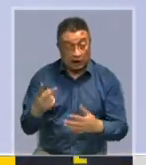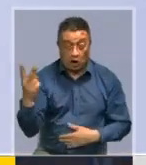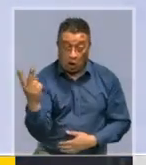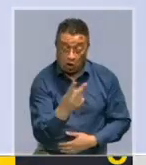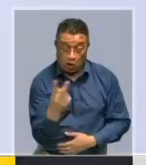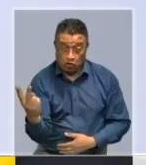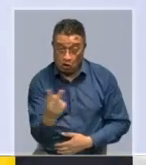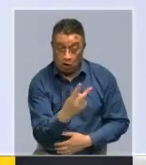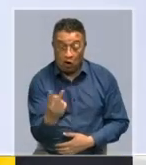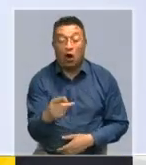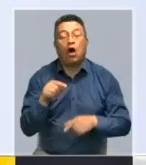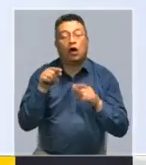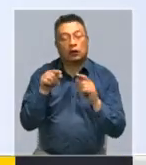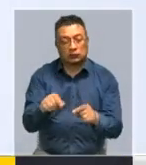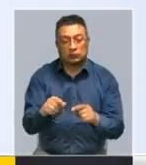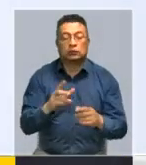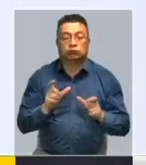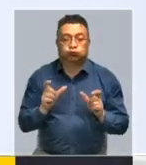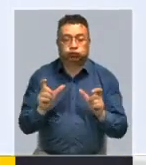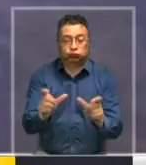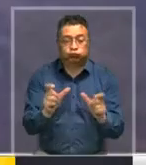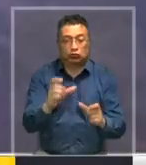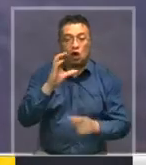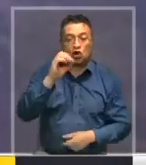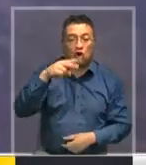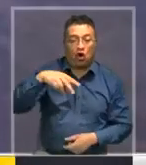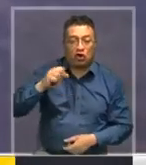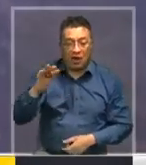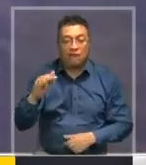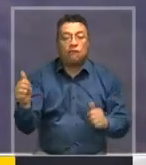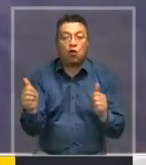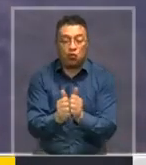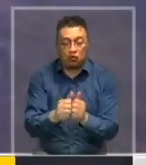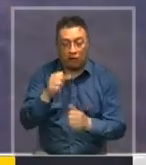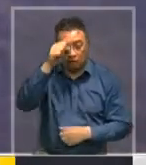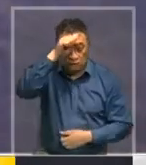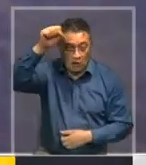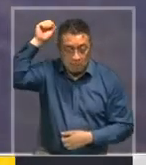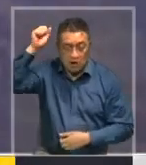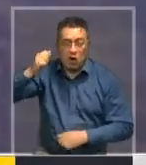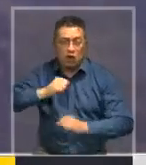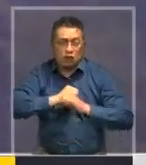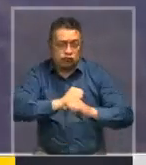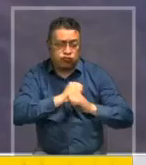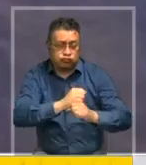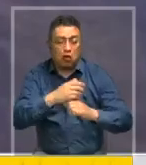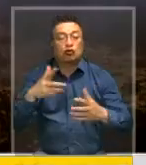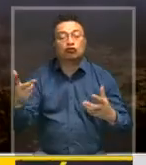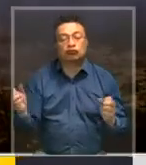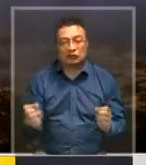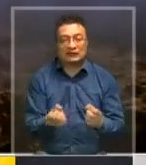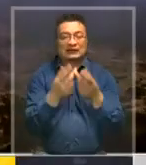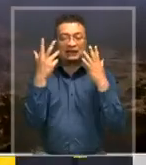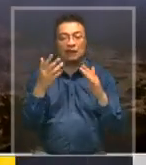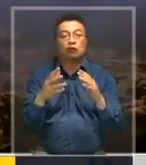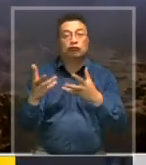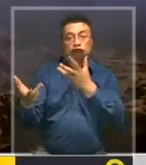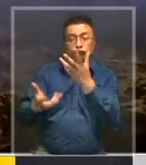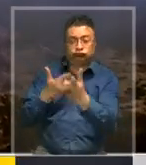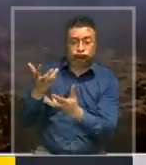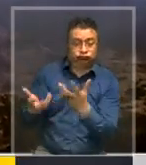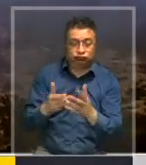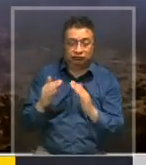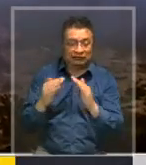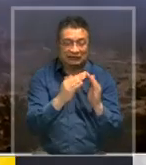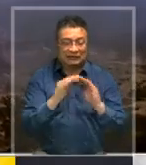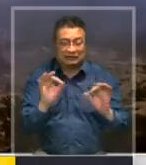casos fueron contenidos por los efectivos tanto de CONAF como de bomberos que trabajaron y lograron que no llegase ni a la central ni a las viviendas. Director,